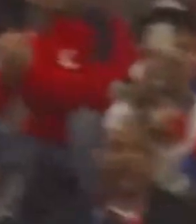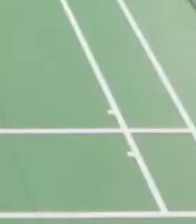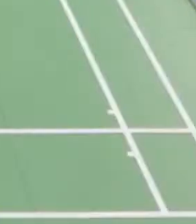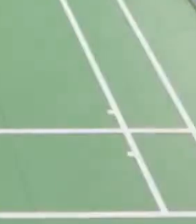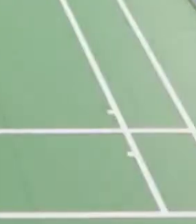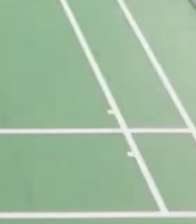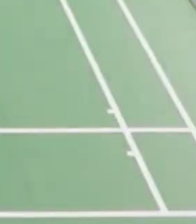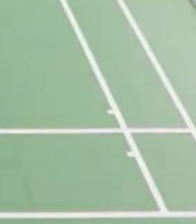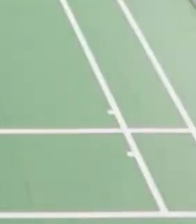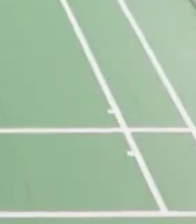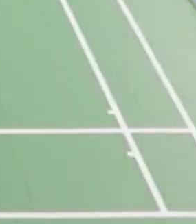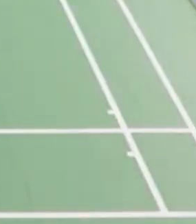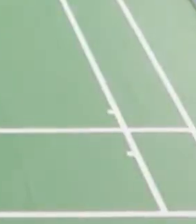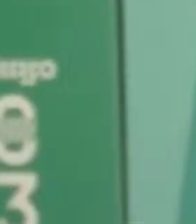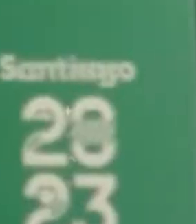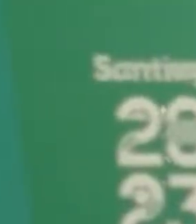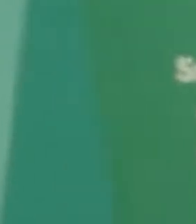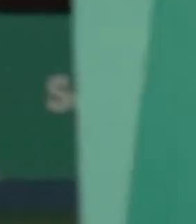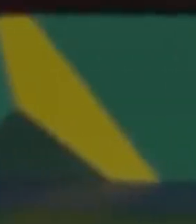Torreblanca.